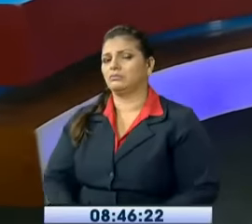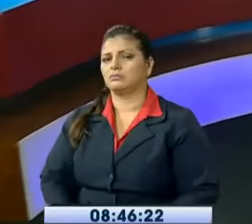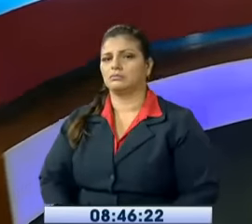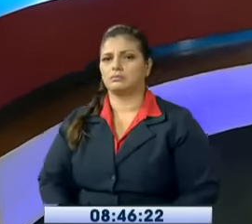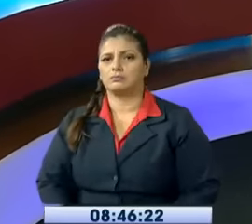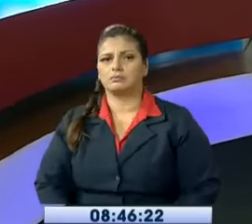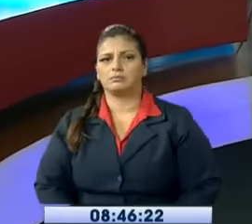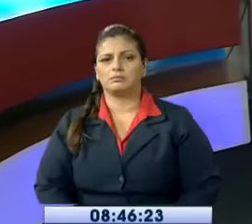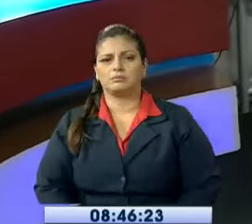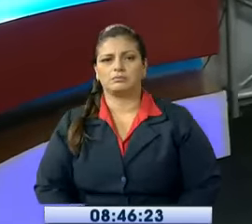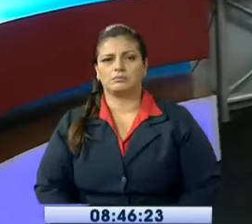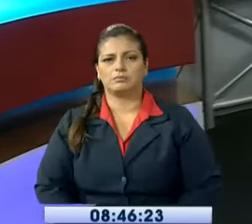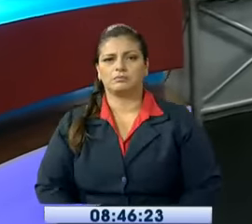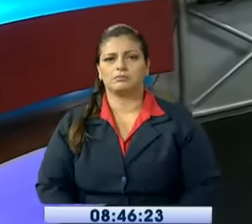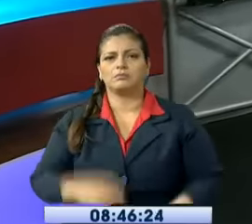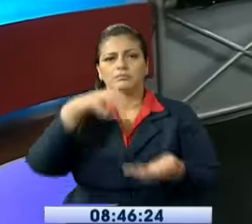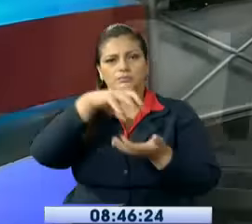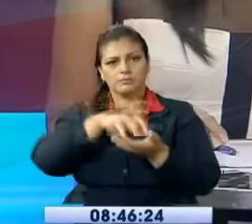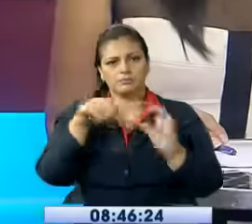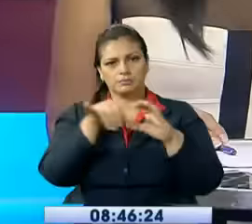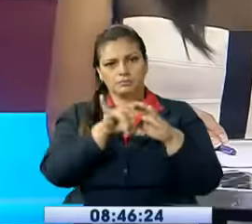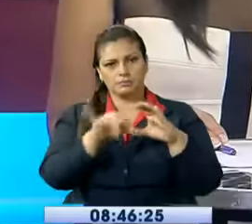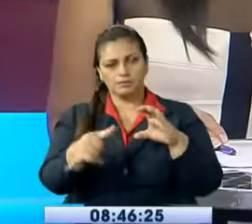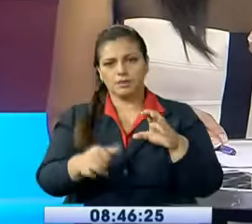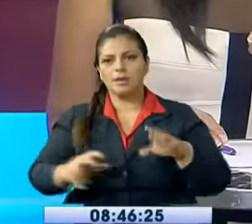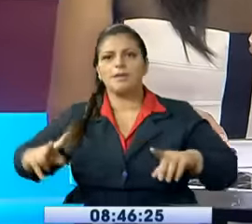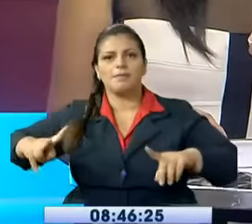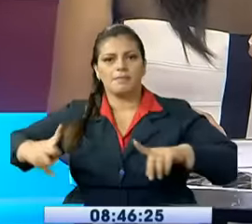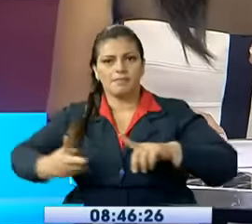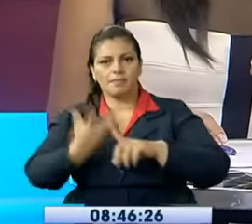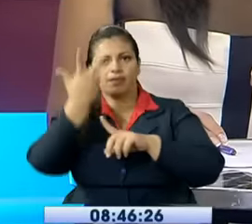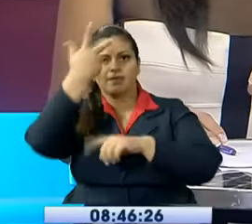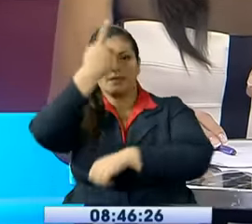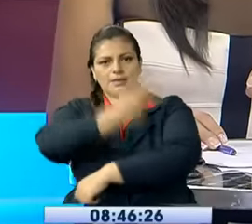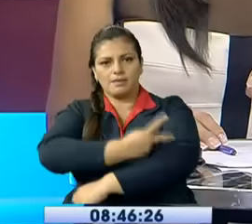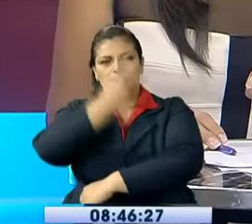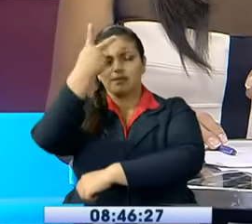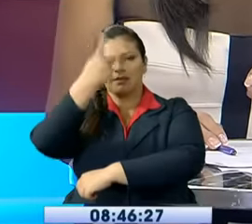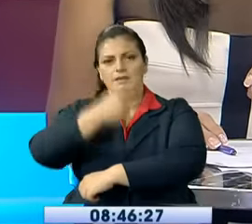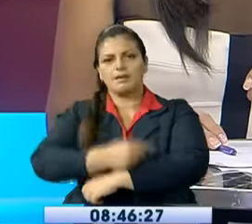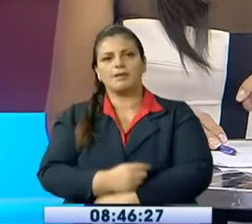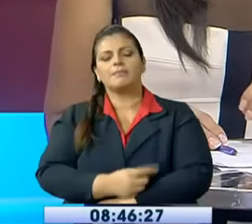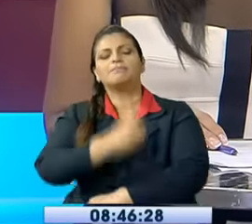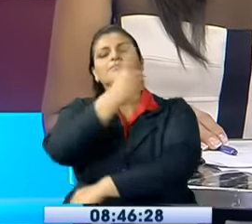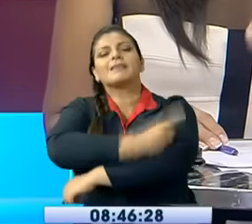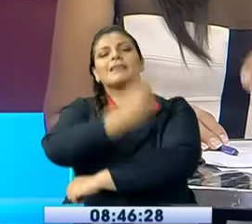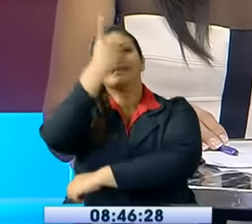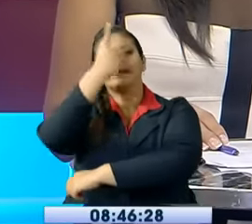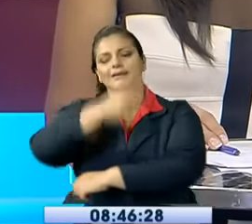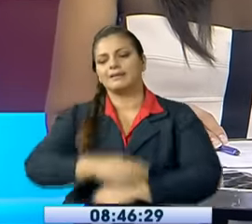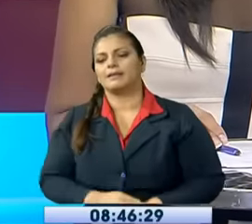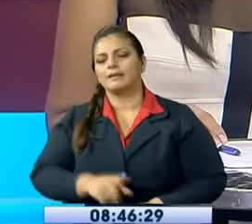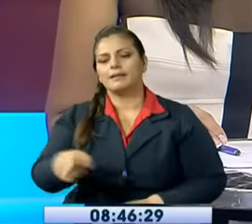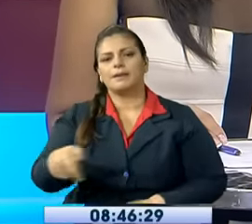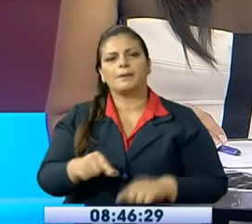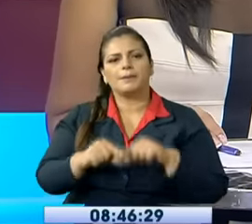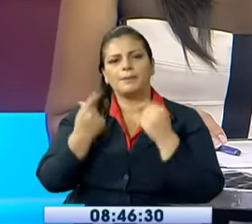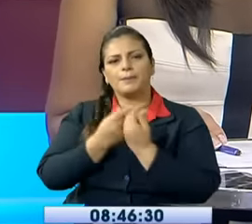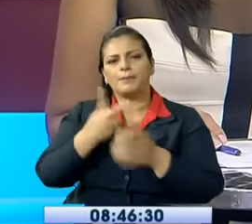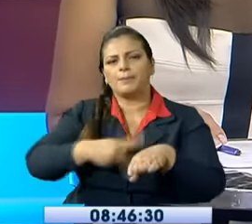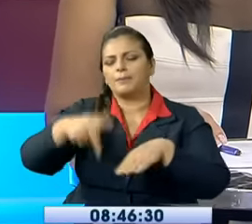En la provincia de Santa Elena se llevó a cabo por tercer día consecutivo la reconstrucción de los hechos sobre el asesinato de